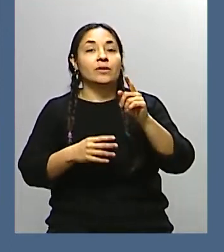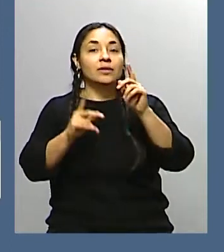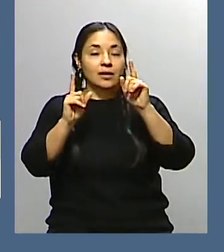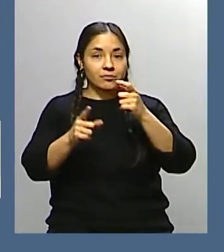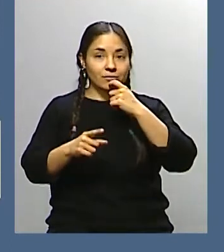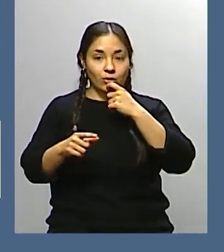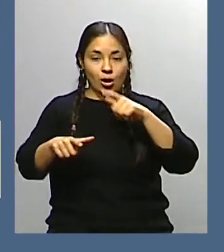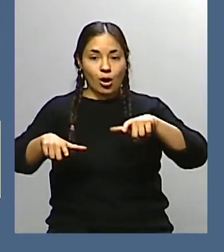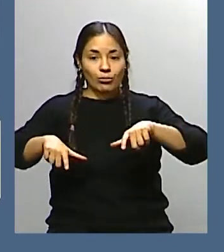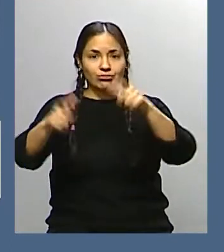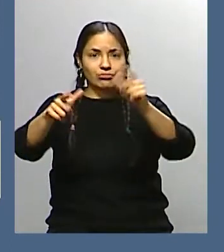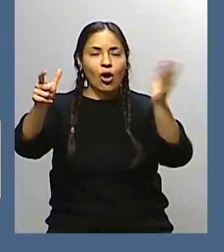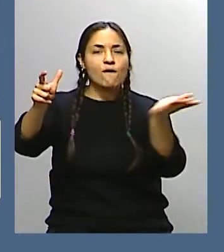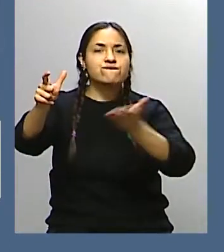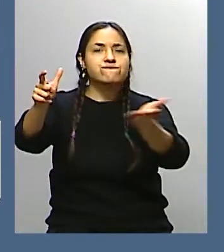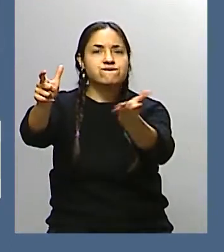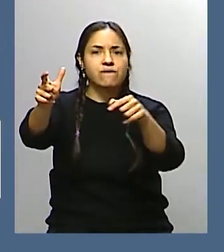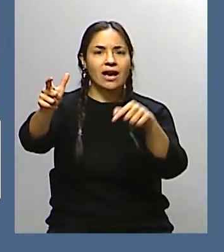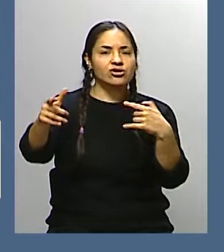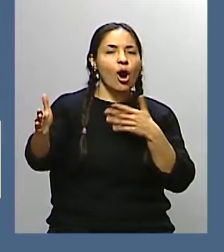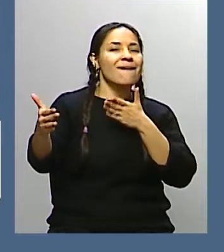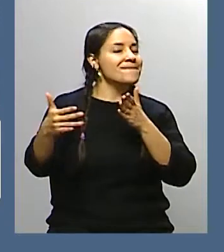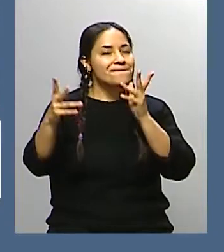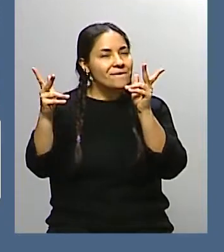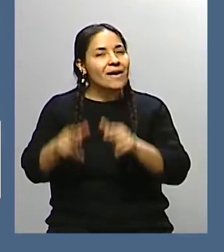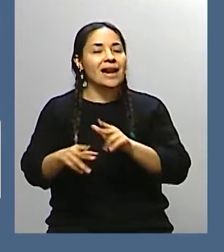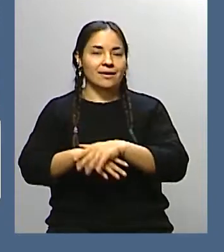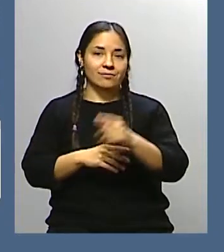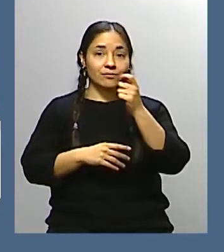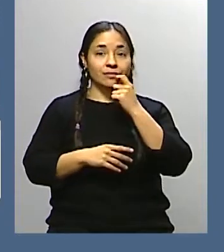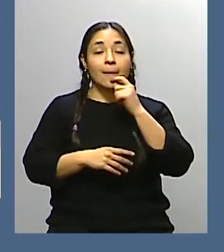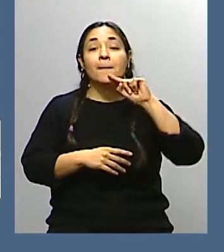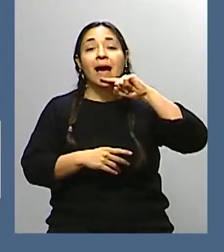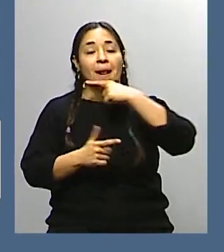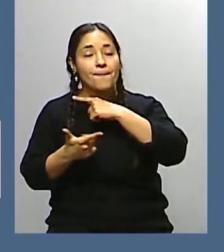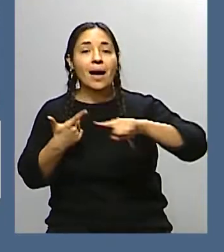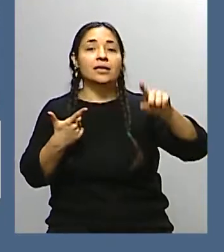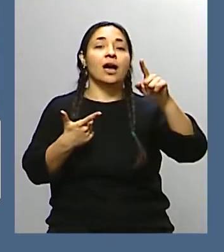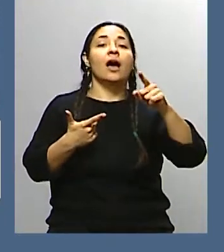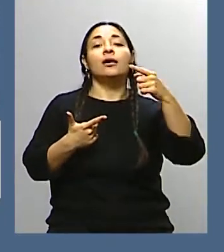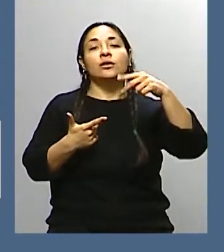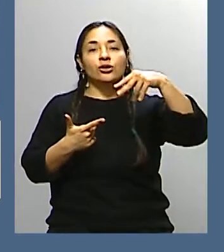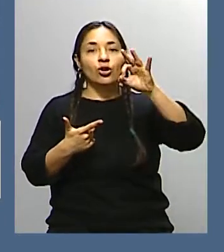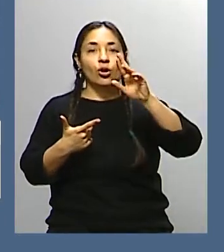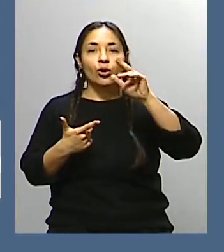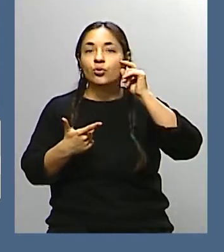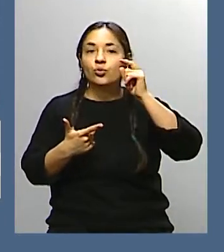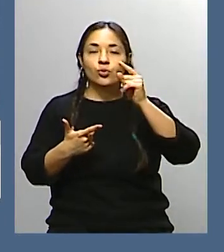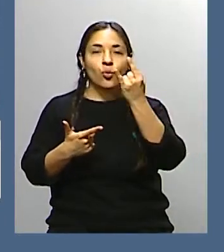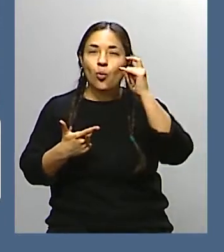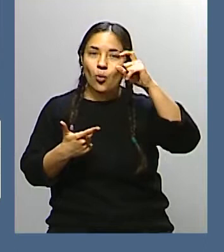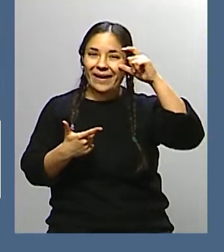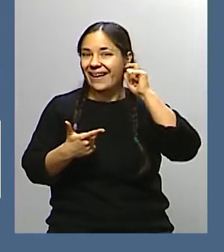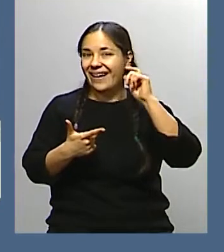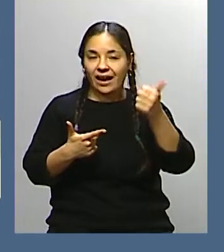deforestación, o cooperación internacional, países como Inglaterra, Alemania, Noruega, están poniendo ingentes recursos